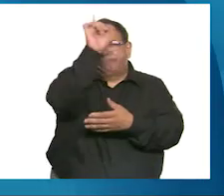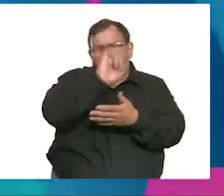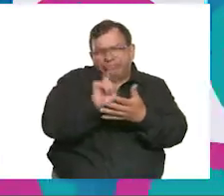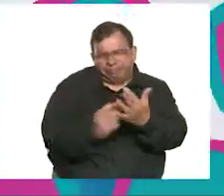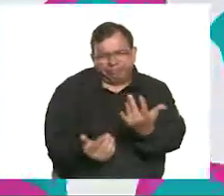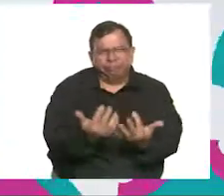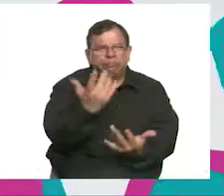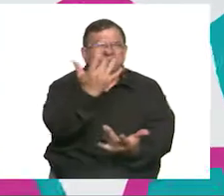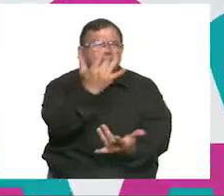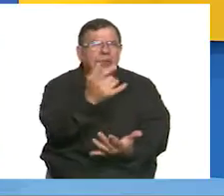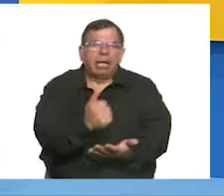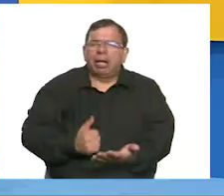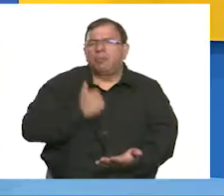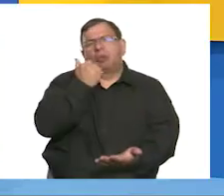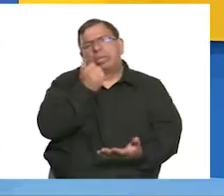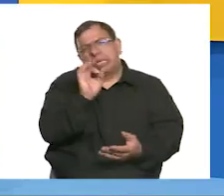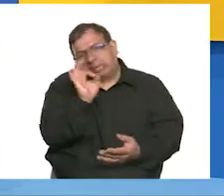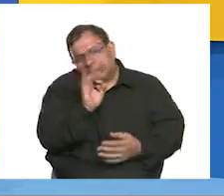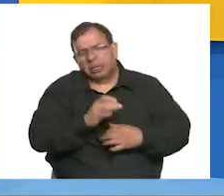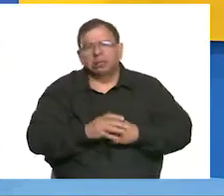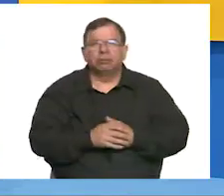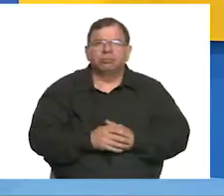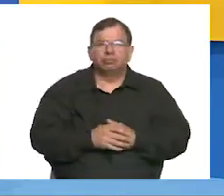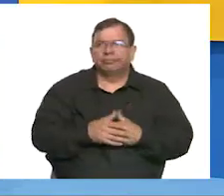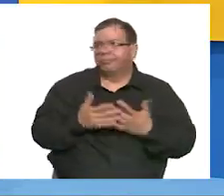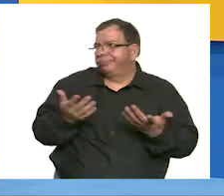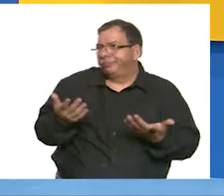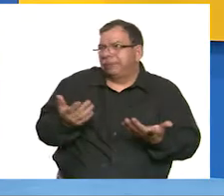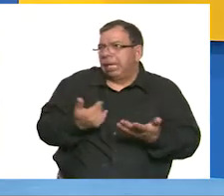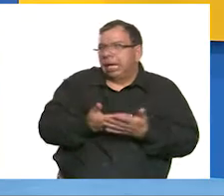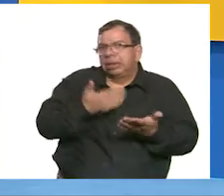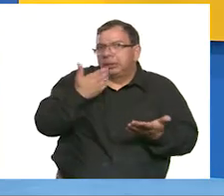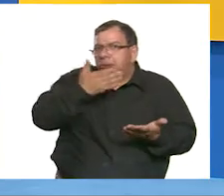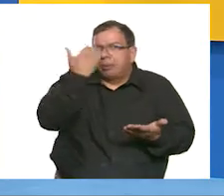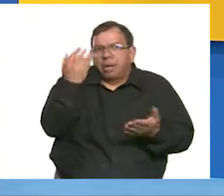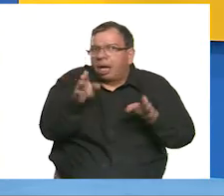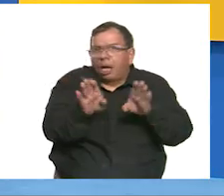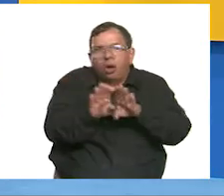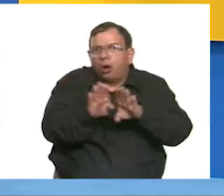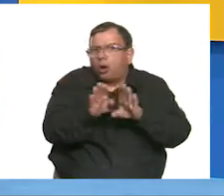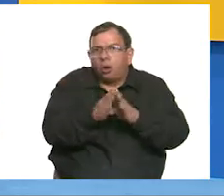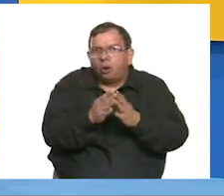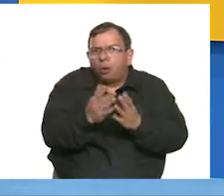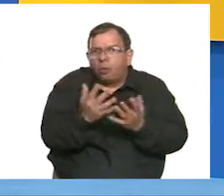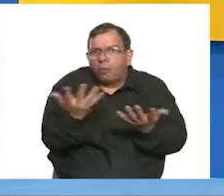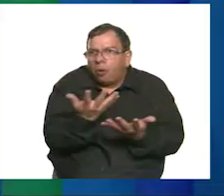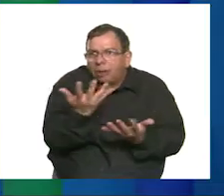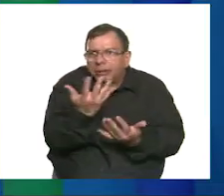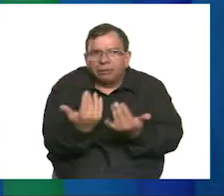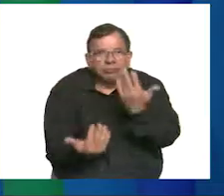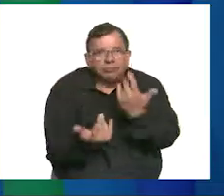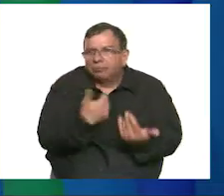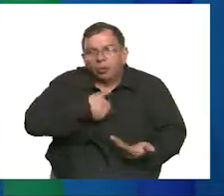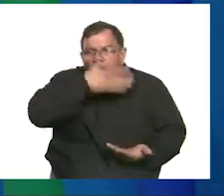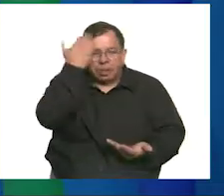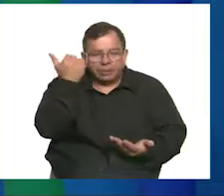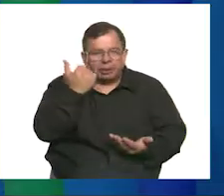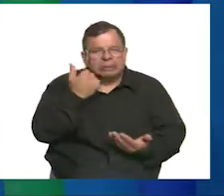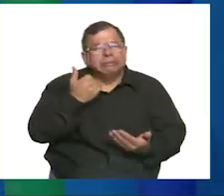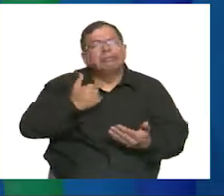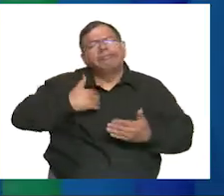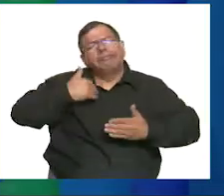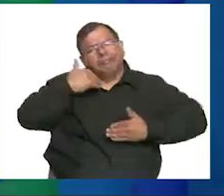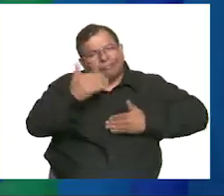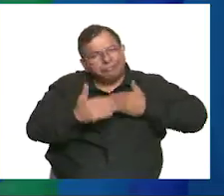los rayos. Claro, maestro, porque pues no tenían conocimiento de cómo producir fuegos ellos mismos, ¿no? Después, con el paso